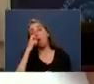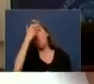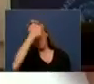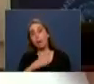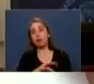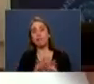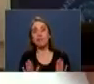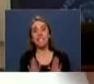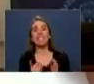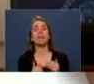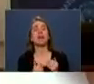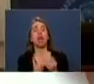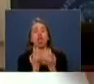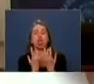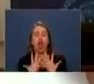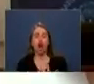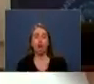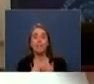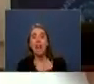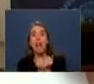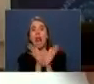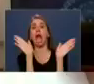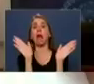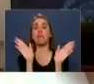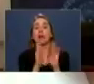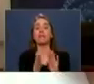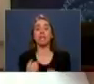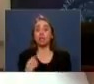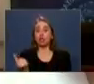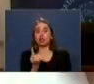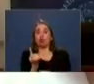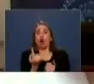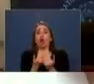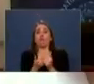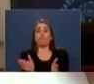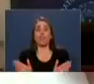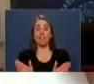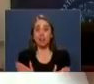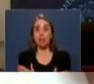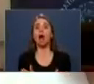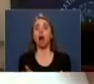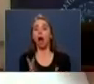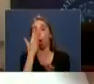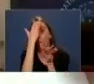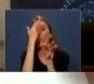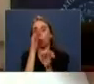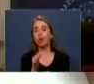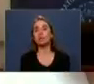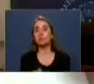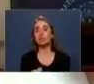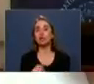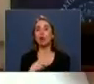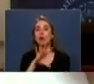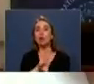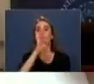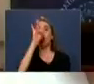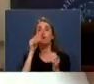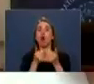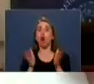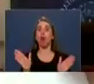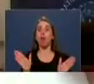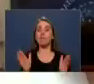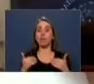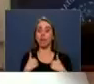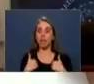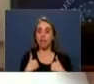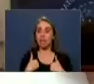que hay que ayudar, por supuesto que hay que ayudar, pues. Supuesto que sí, es que tú lo ves de una, yo lo estoy viendo de otra